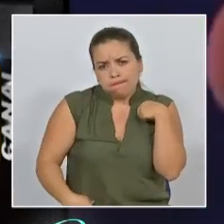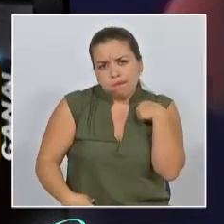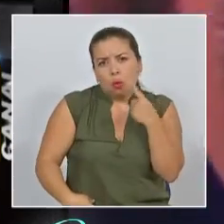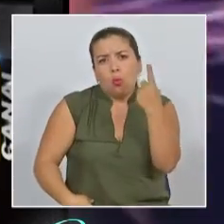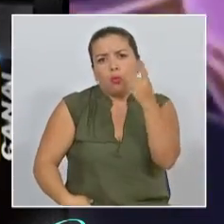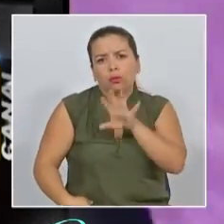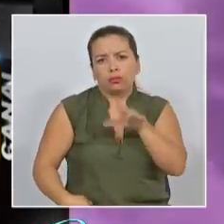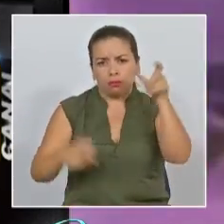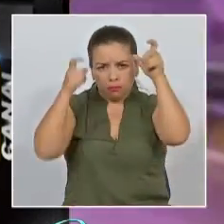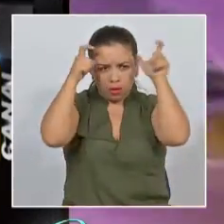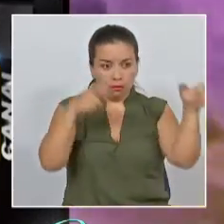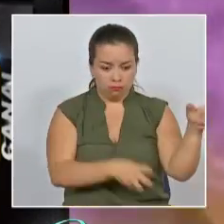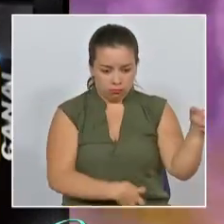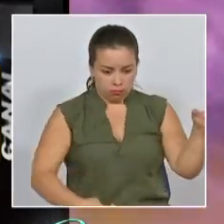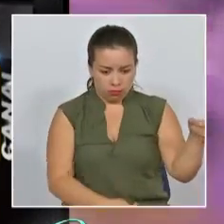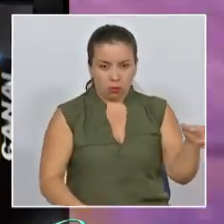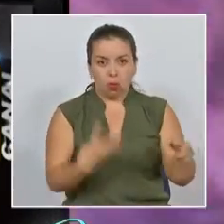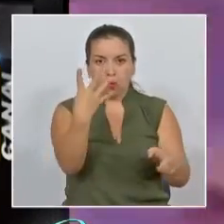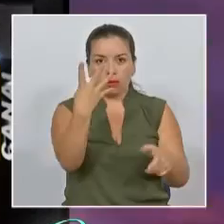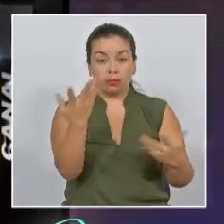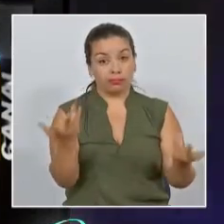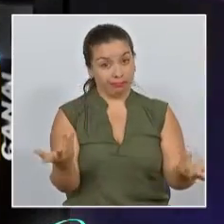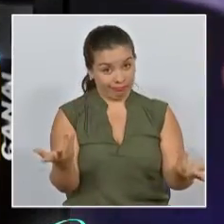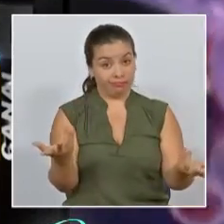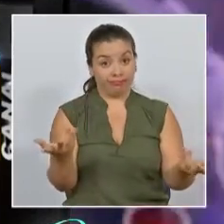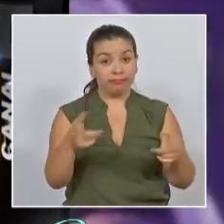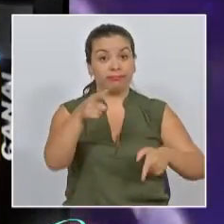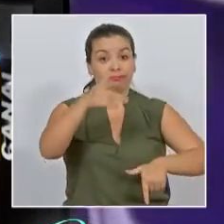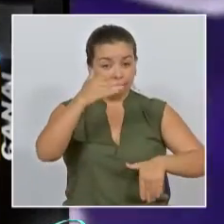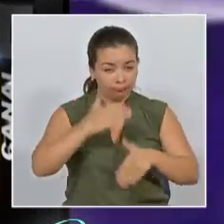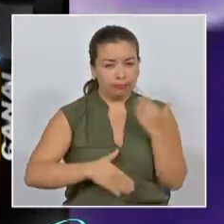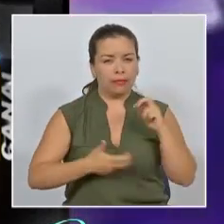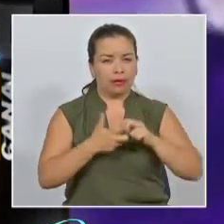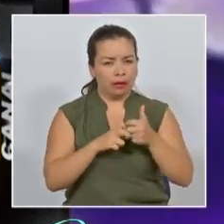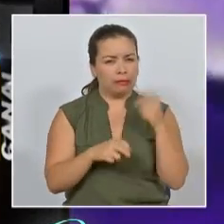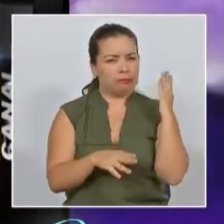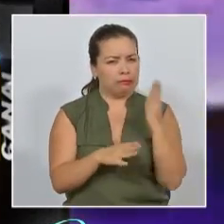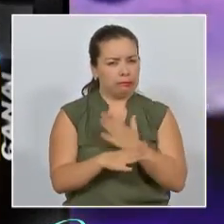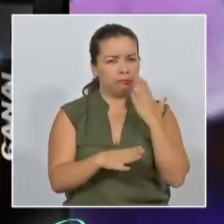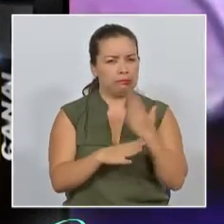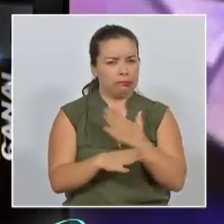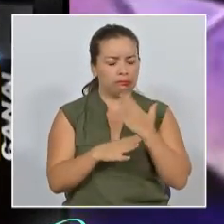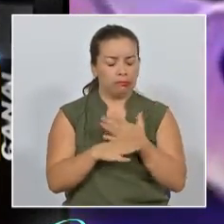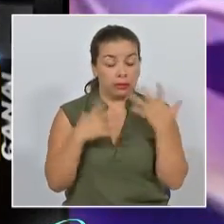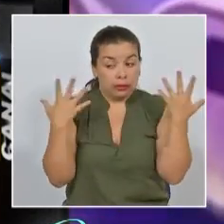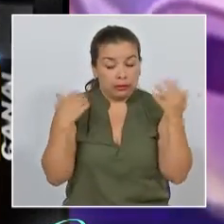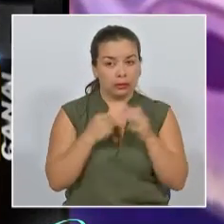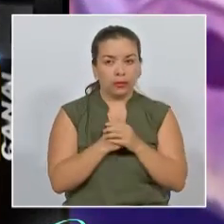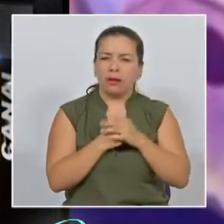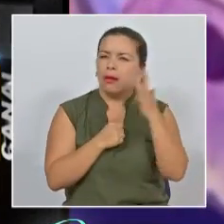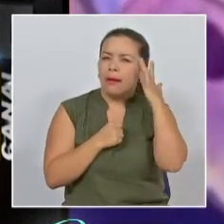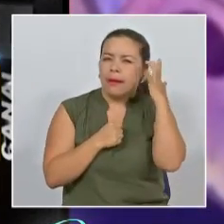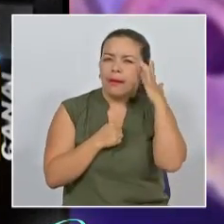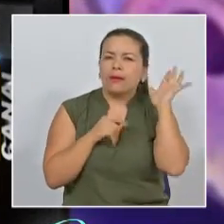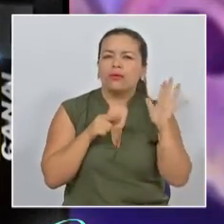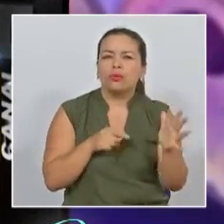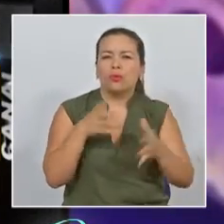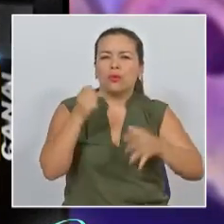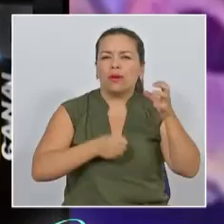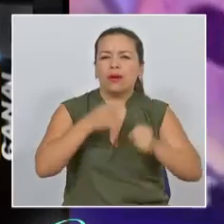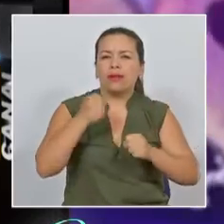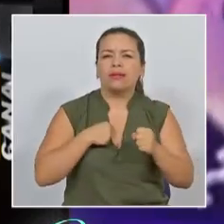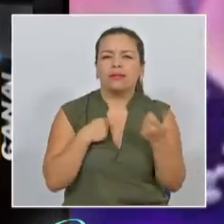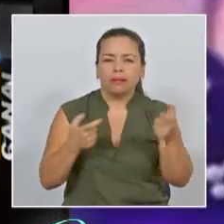Y entonces ahí entra una cantidad de dificultades donde uno debería de pensar realmente, ¿por qué cuando uno le da leche de vaca a un